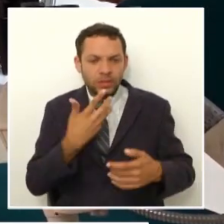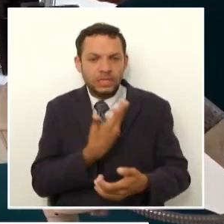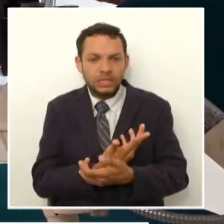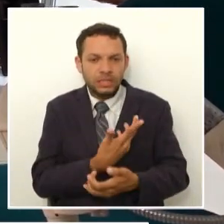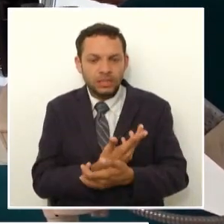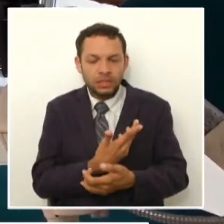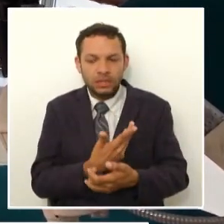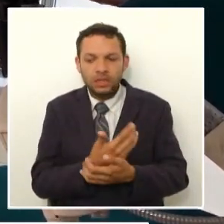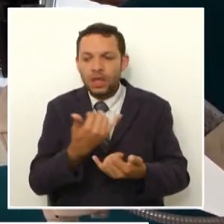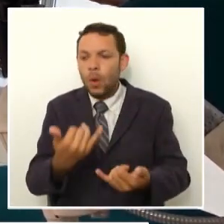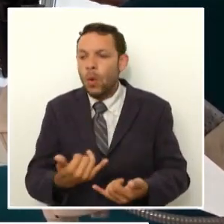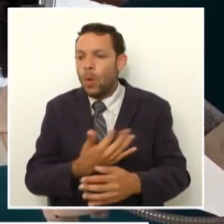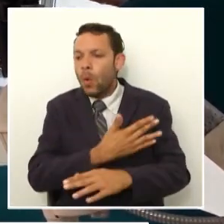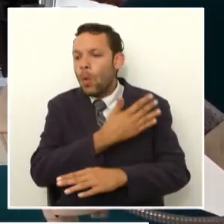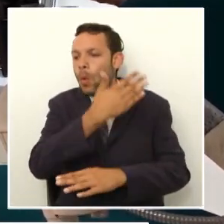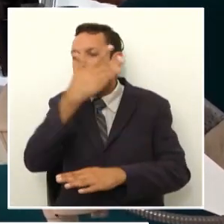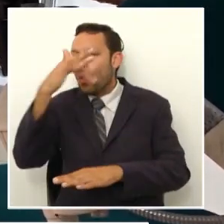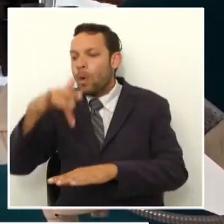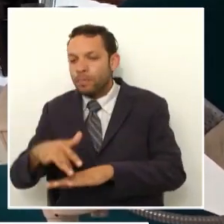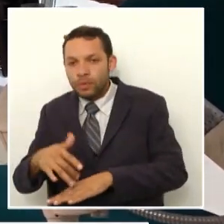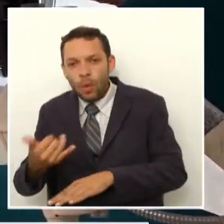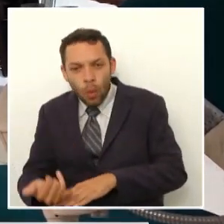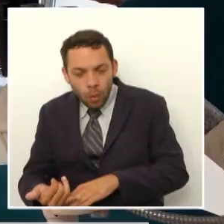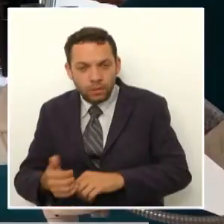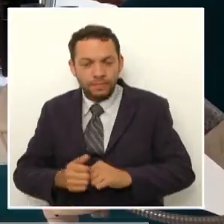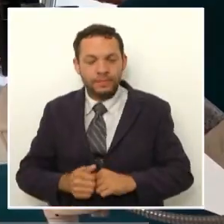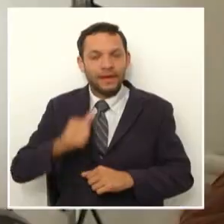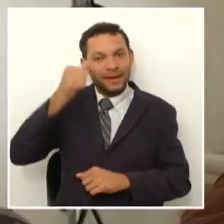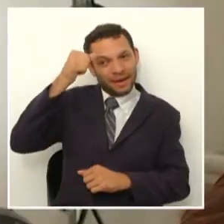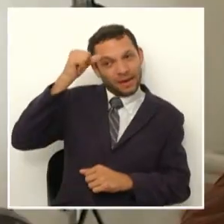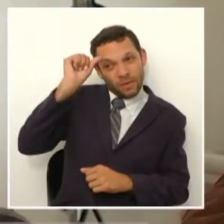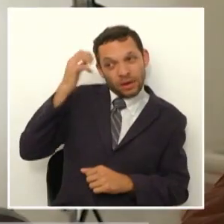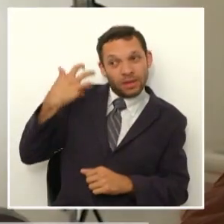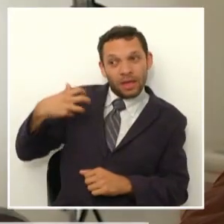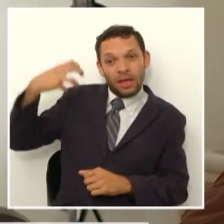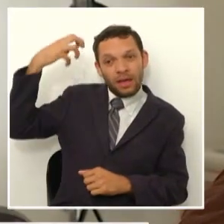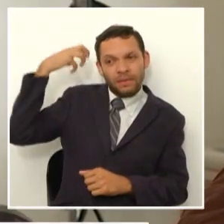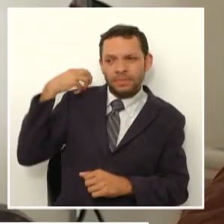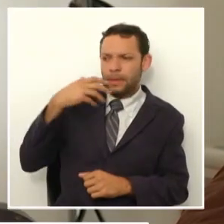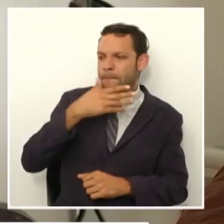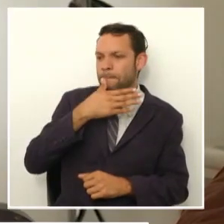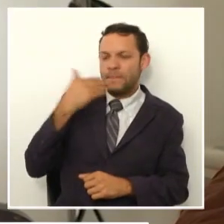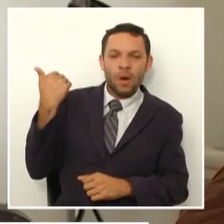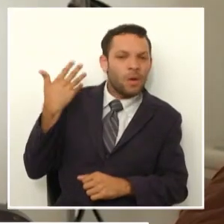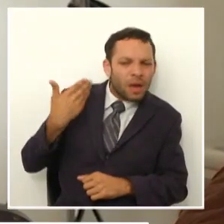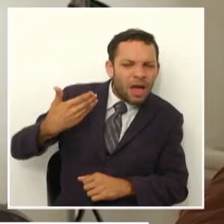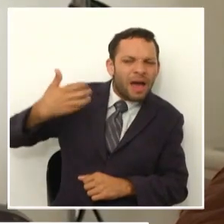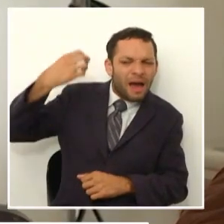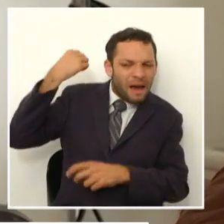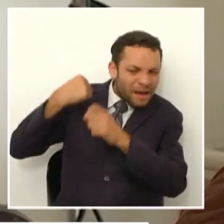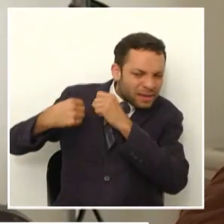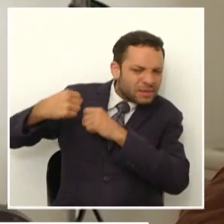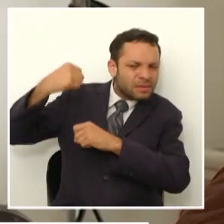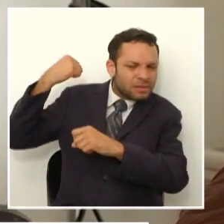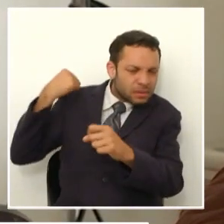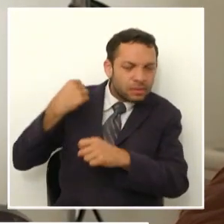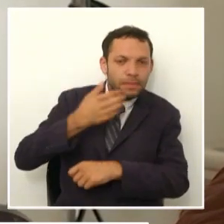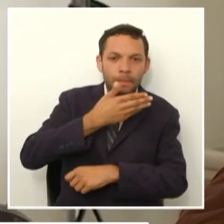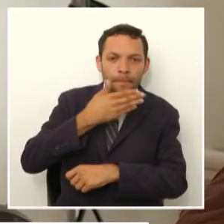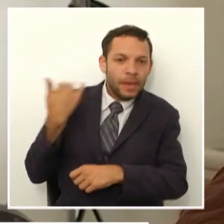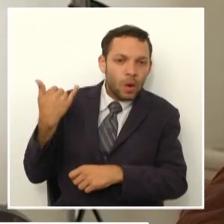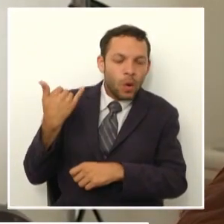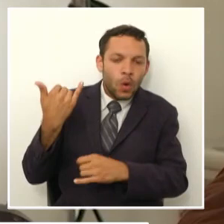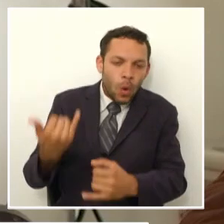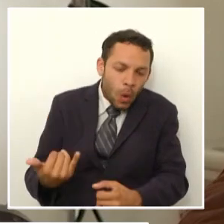donde estamos. Y muchas veces llegar al recuerdo de querer volver a todas esas enseñanzas y a